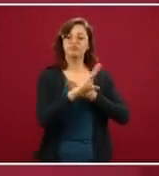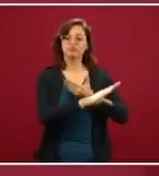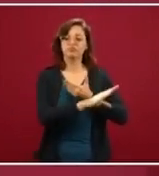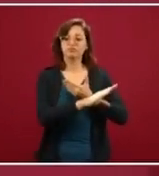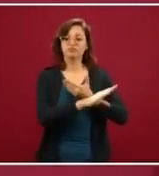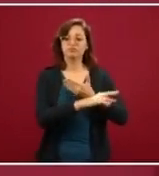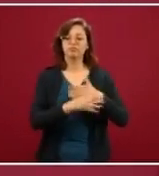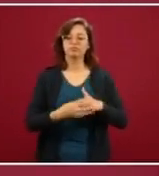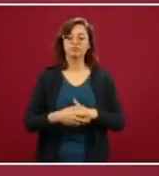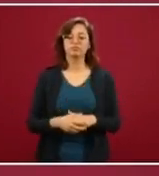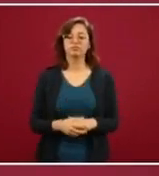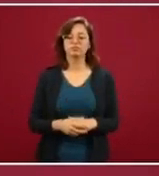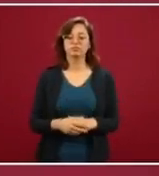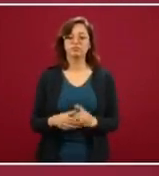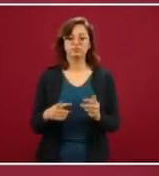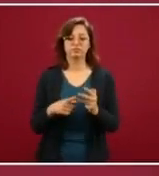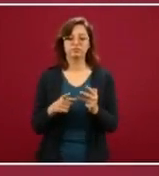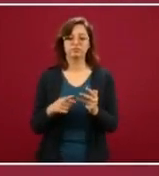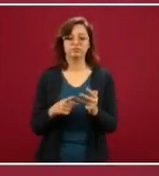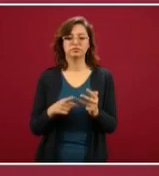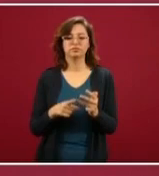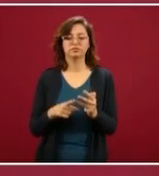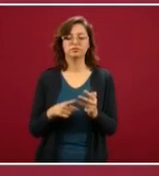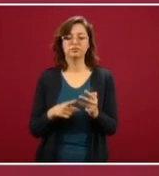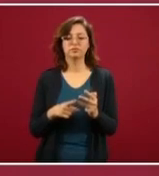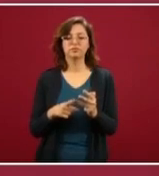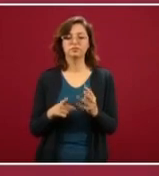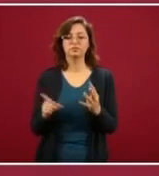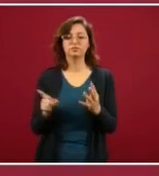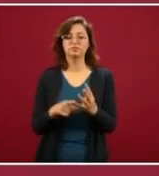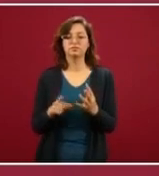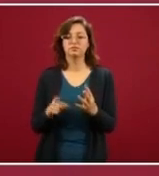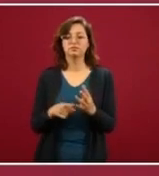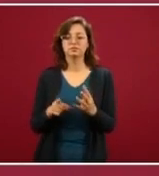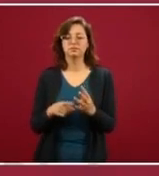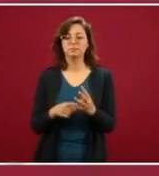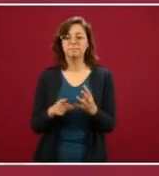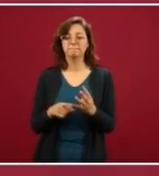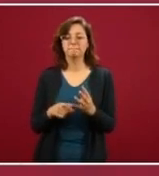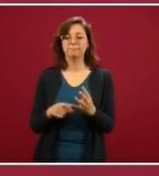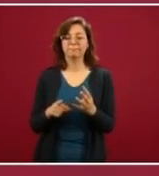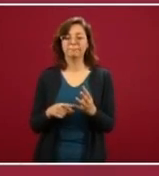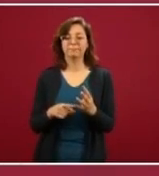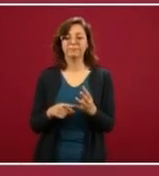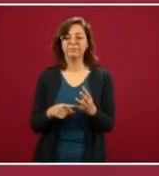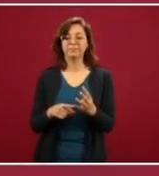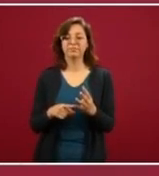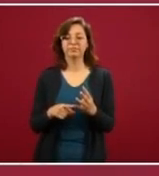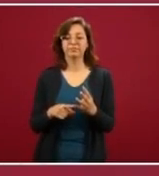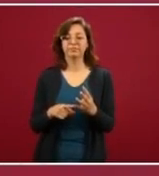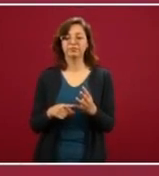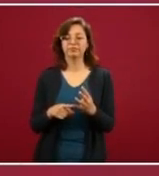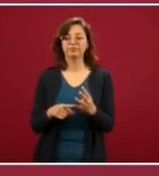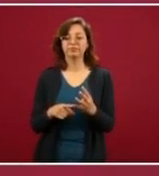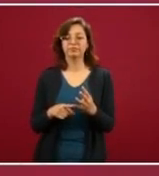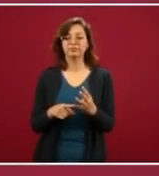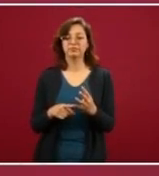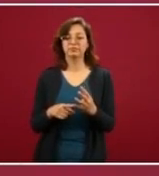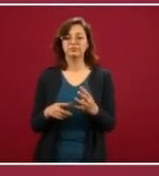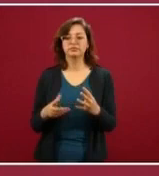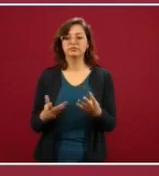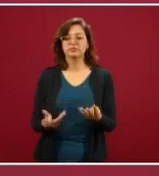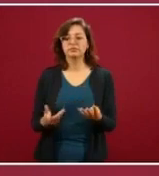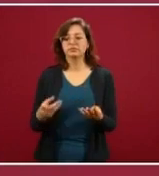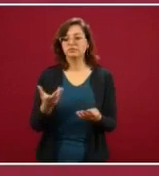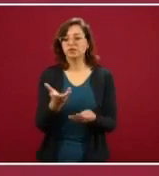Ese es el tercero. Y el cuarto es no a los